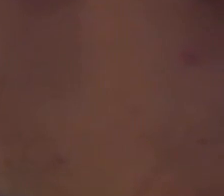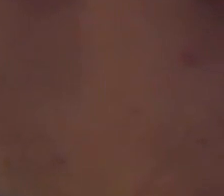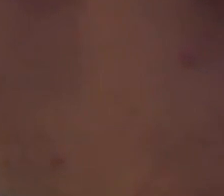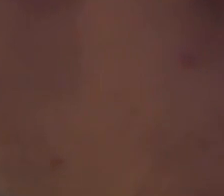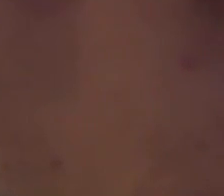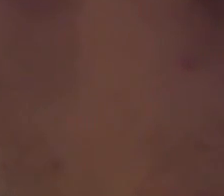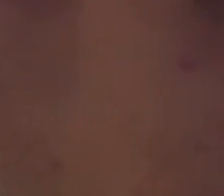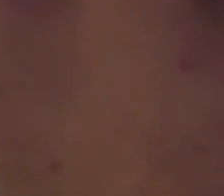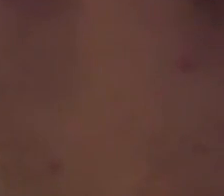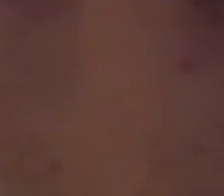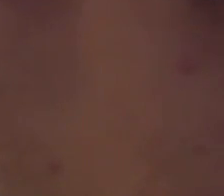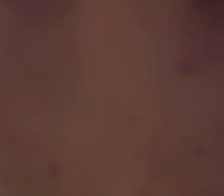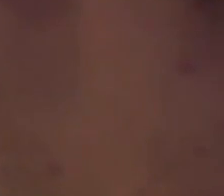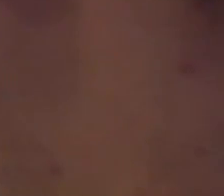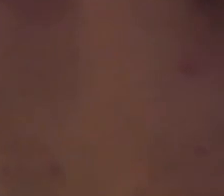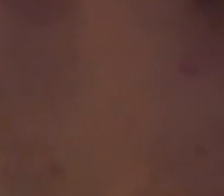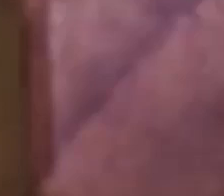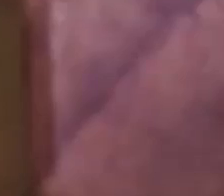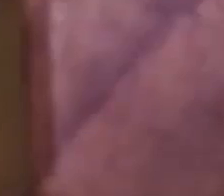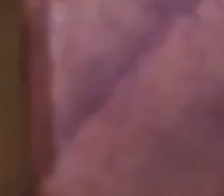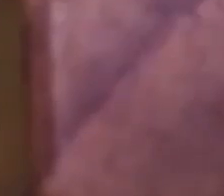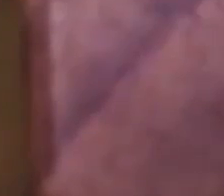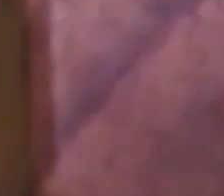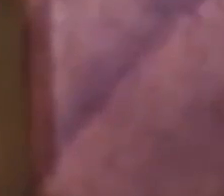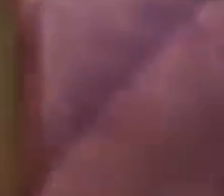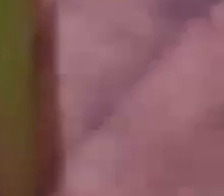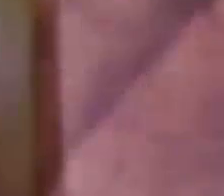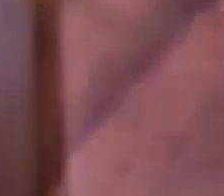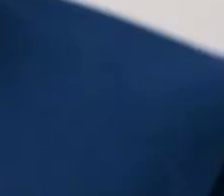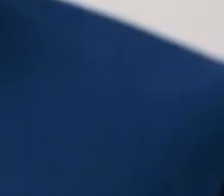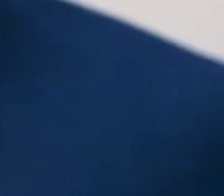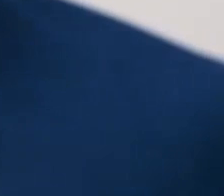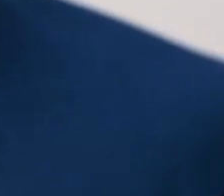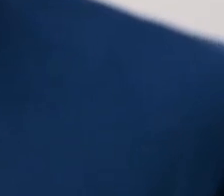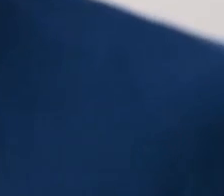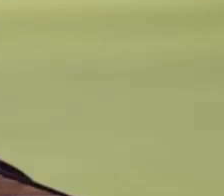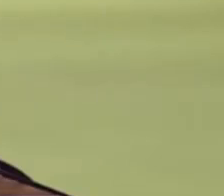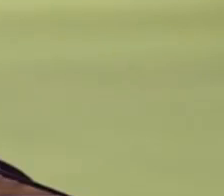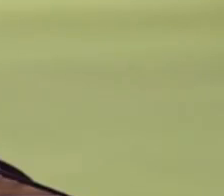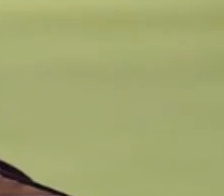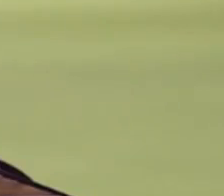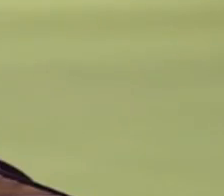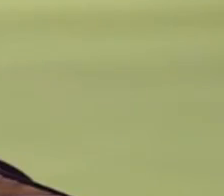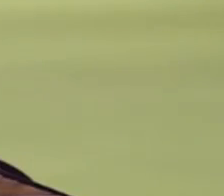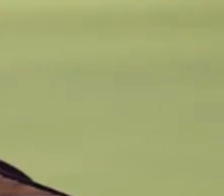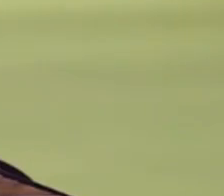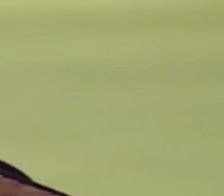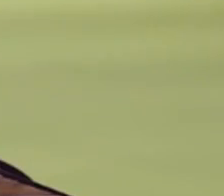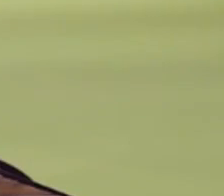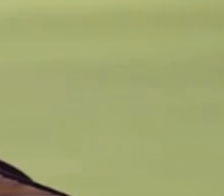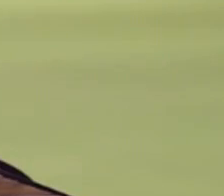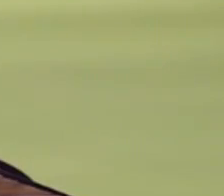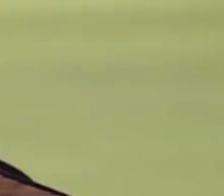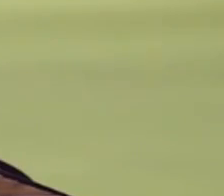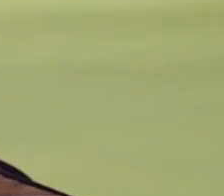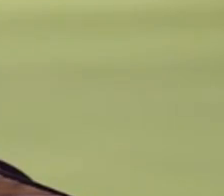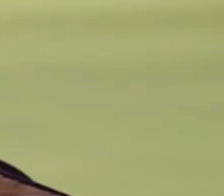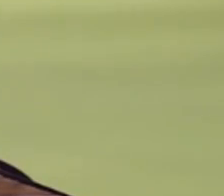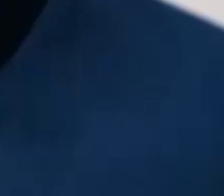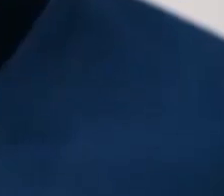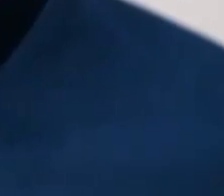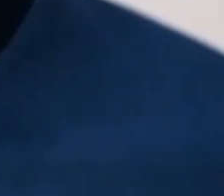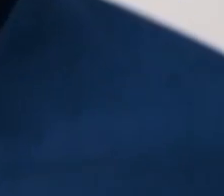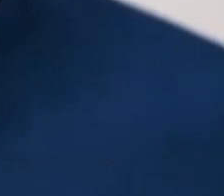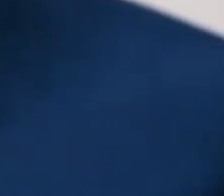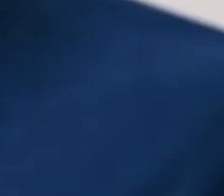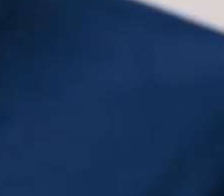Olímpicos a través del canal de YouTube, sí, digamos Yo creo que es la habla más de- acercada, ¿no? pues es como más neutral, Supongo. ¿no? Está muy Paula, padre.